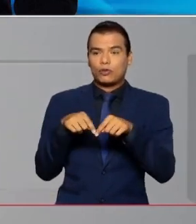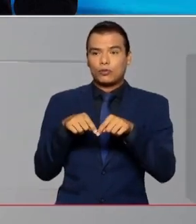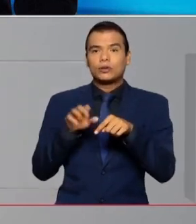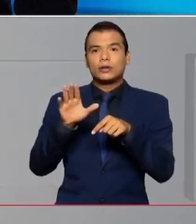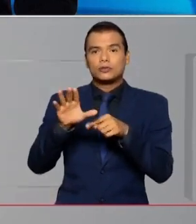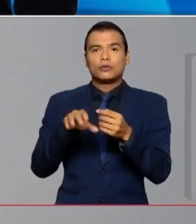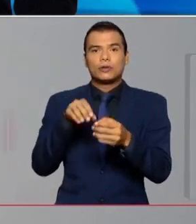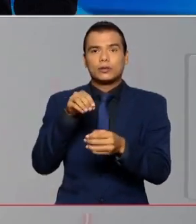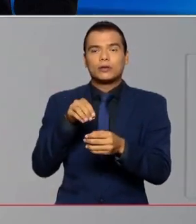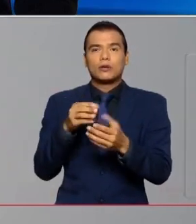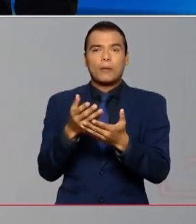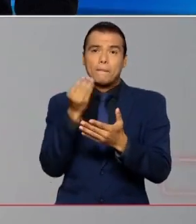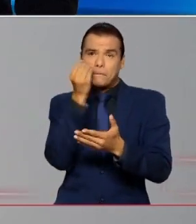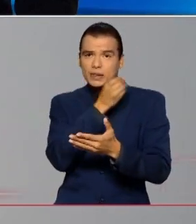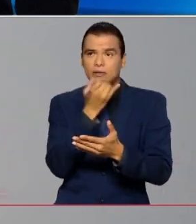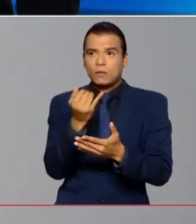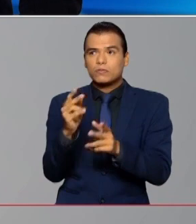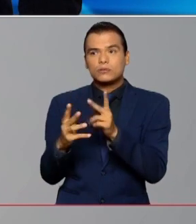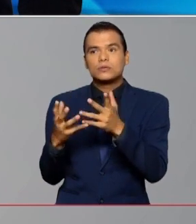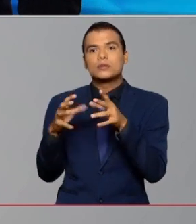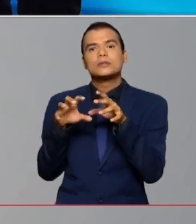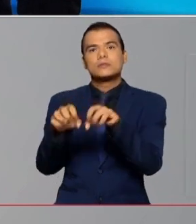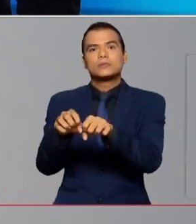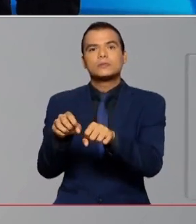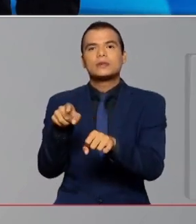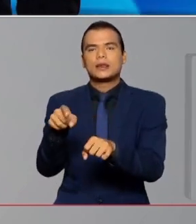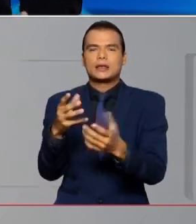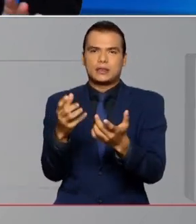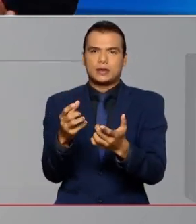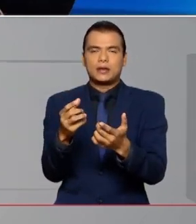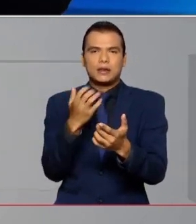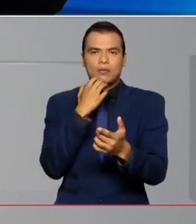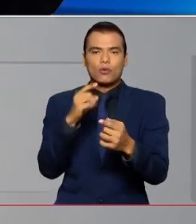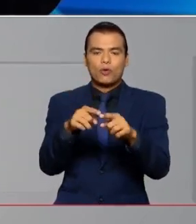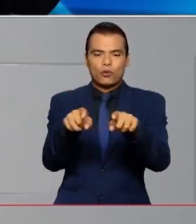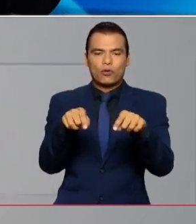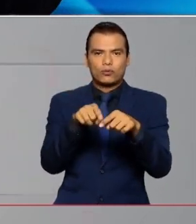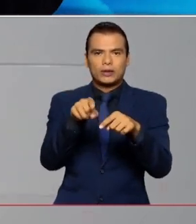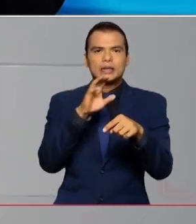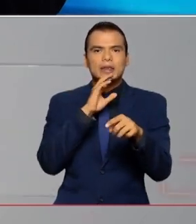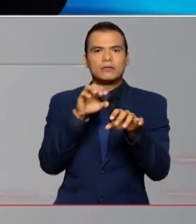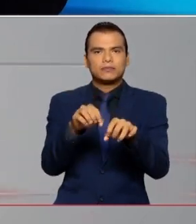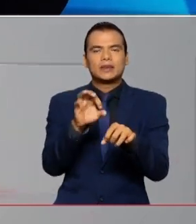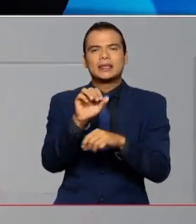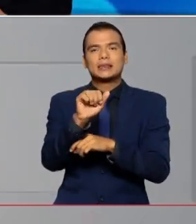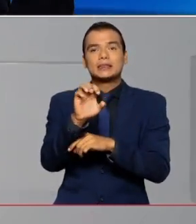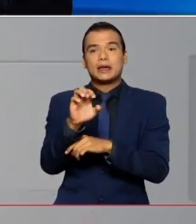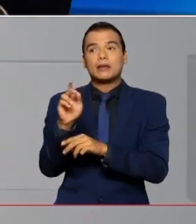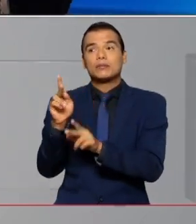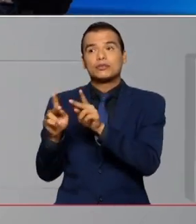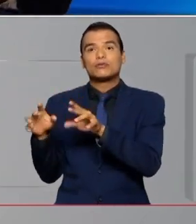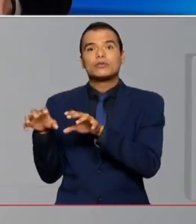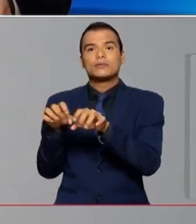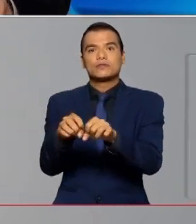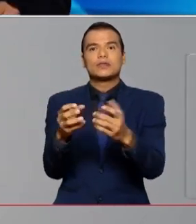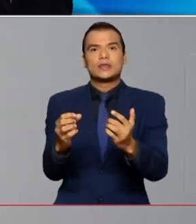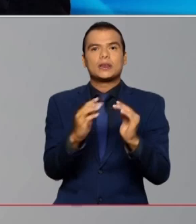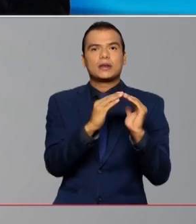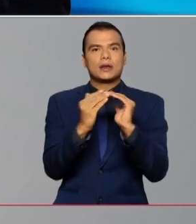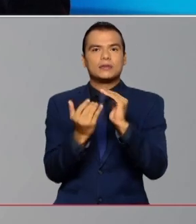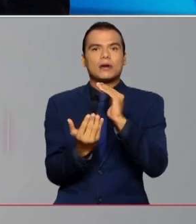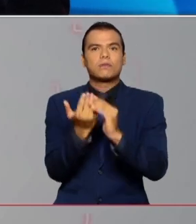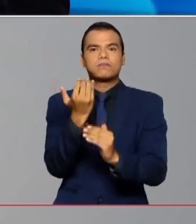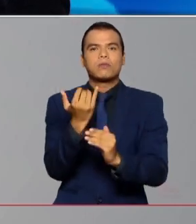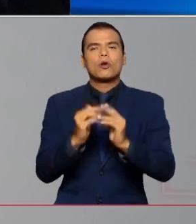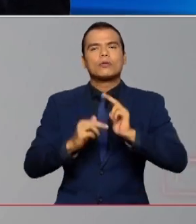por la Sociedad de Activos Especiales SAE. Insisten en que habrían construido incluso ya una vivienda. Por la esquina de